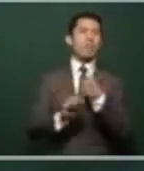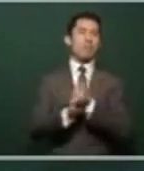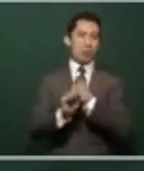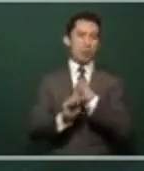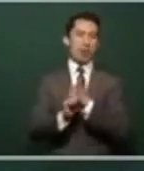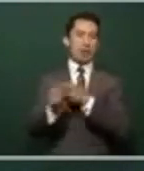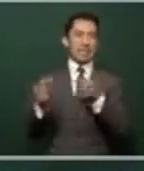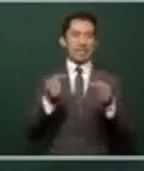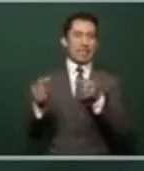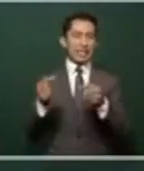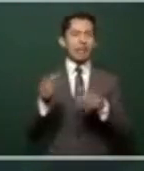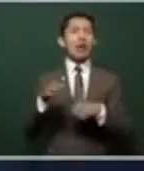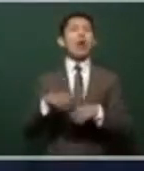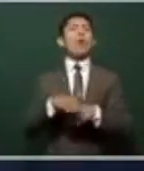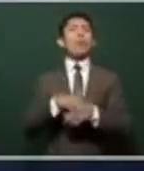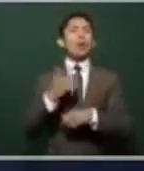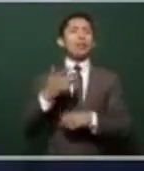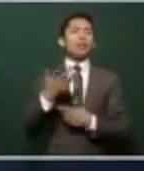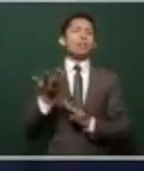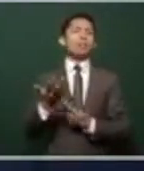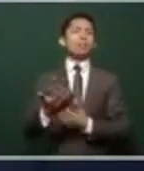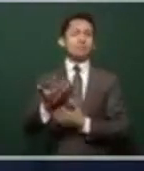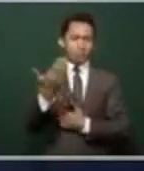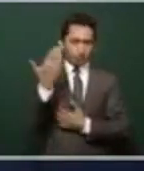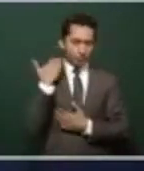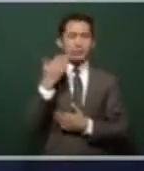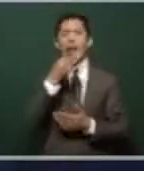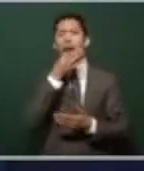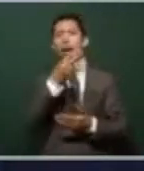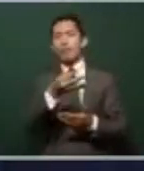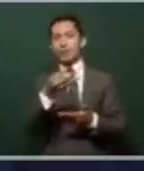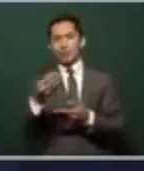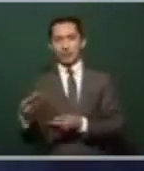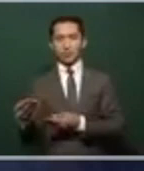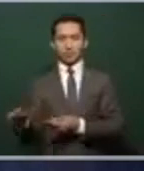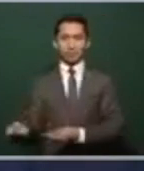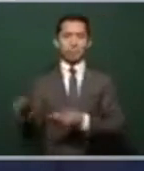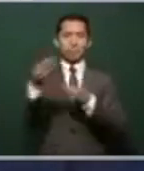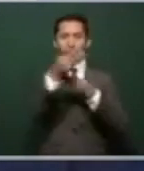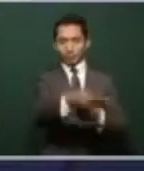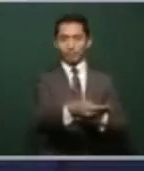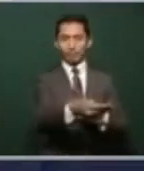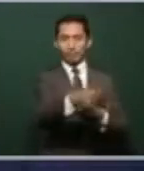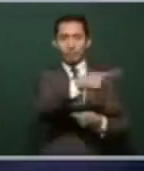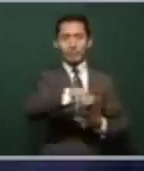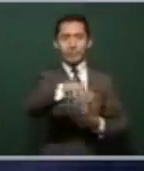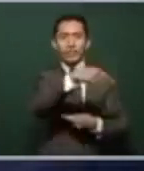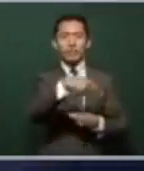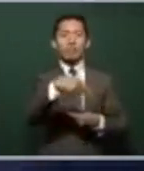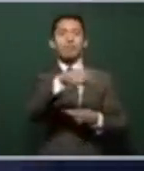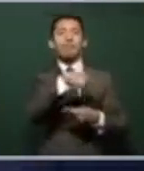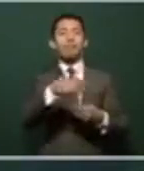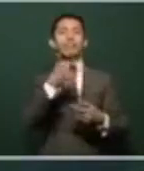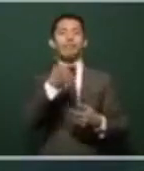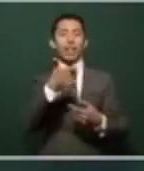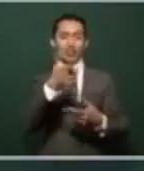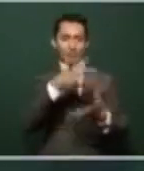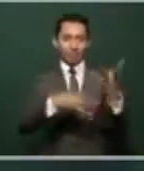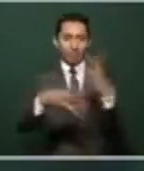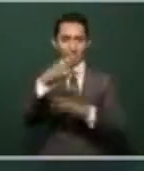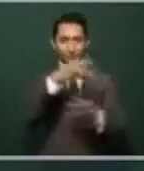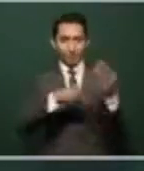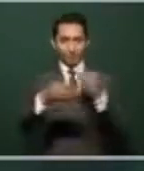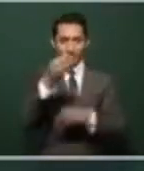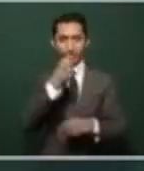comunicado que recibió la Unidad de Inteligencia Financiera de